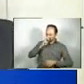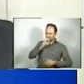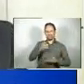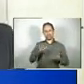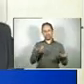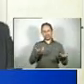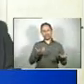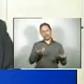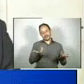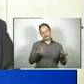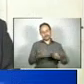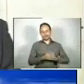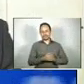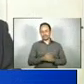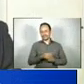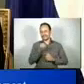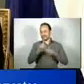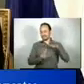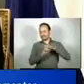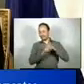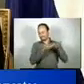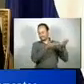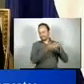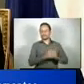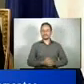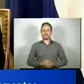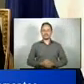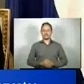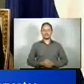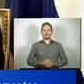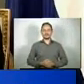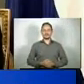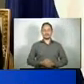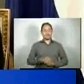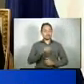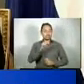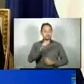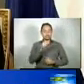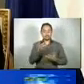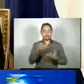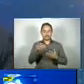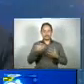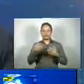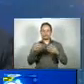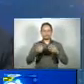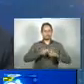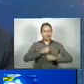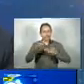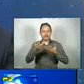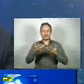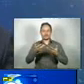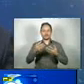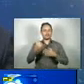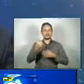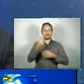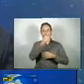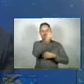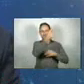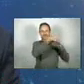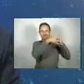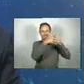obviamente surge por eso. Y a pesar que esto ha generado reacciones por parte de funcionarios